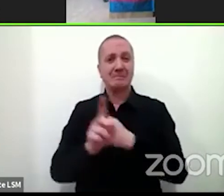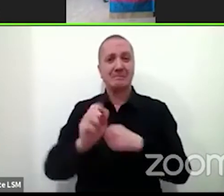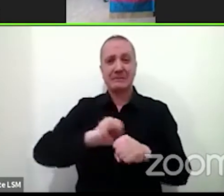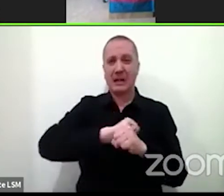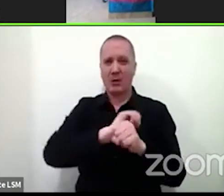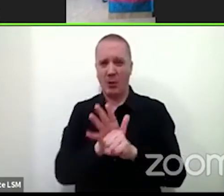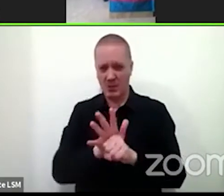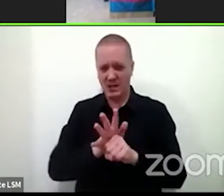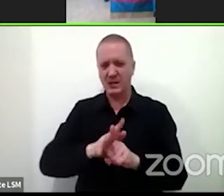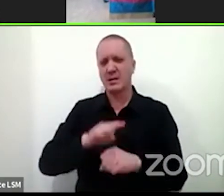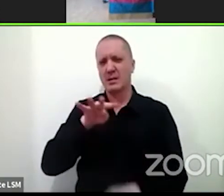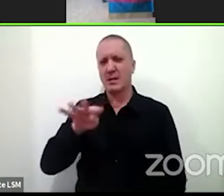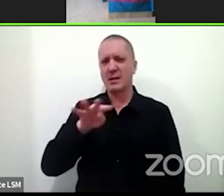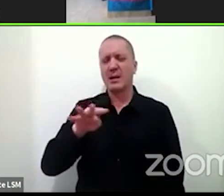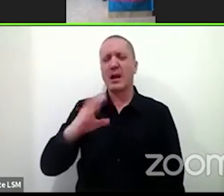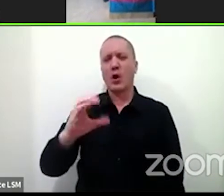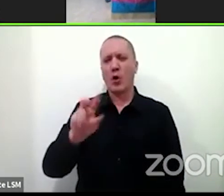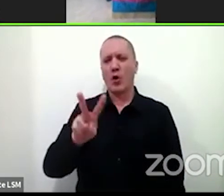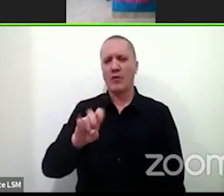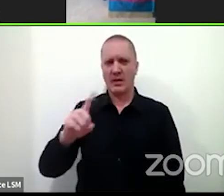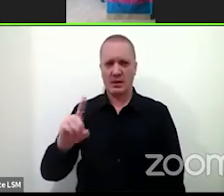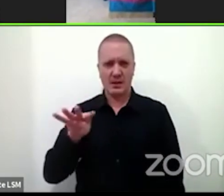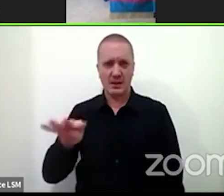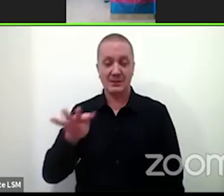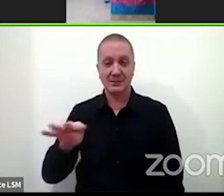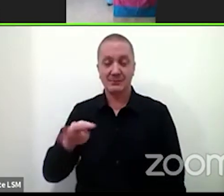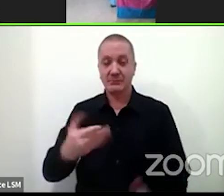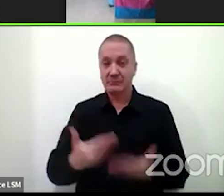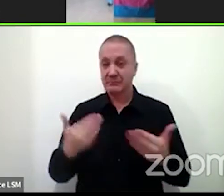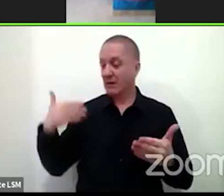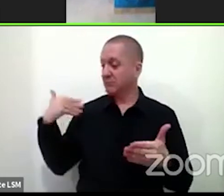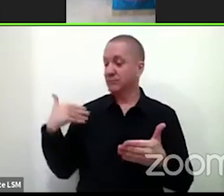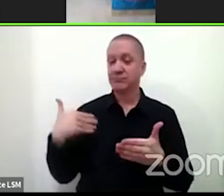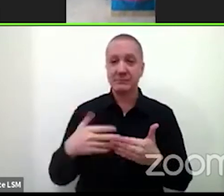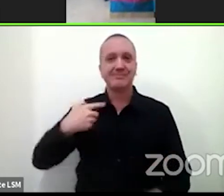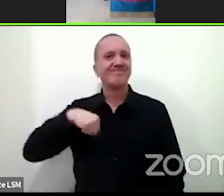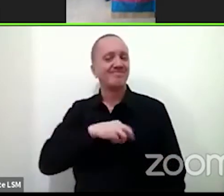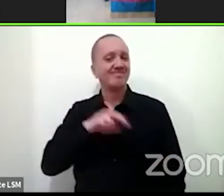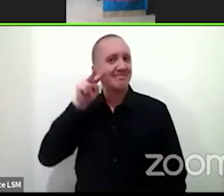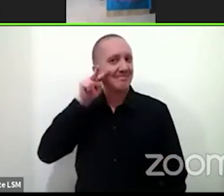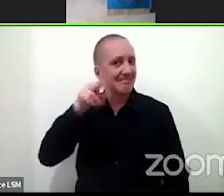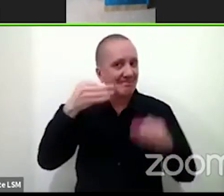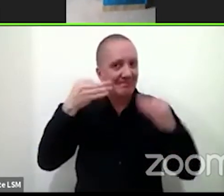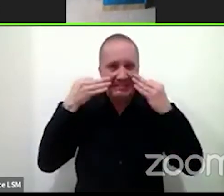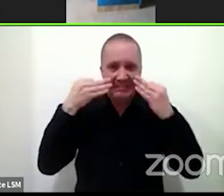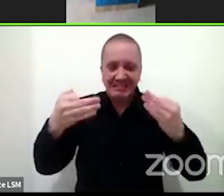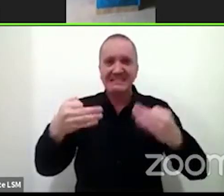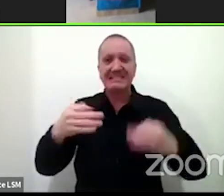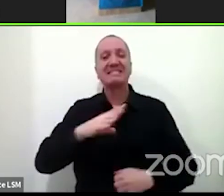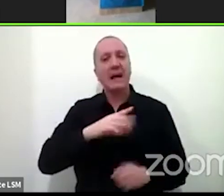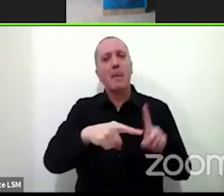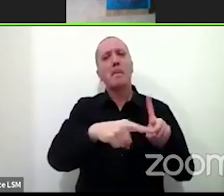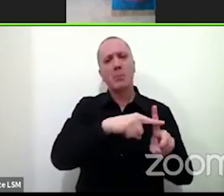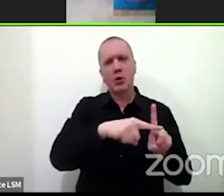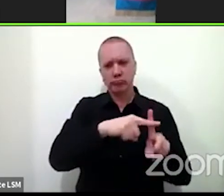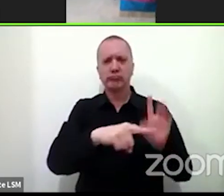Durante esta pandemia del COVID-19, hemos presenciado efectos tanto positivos como negativos